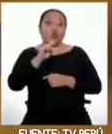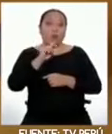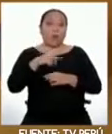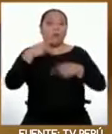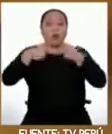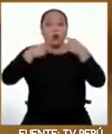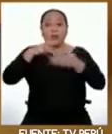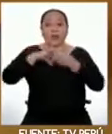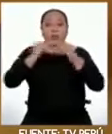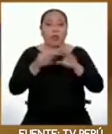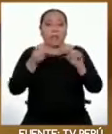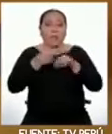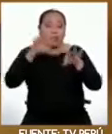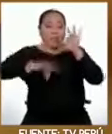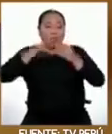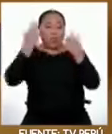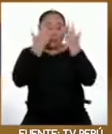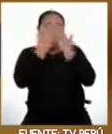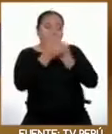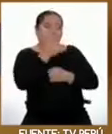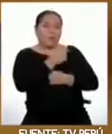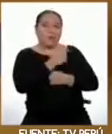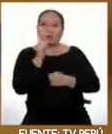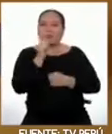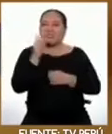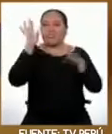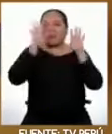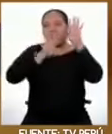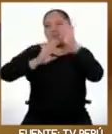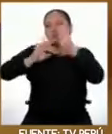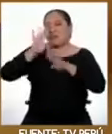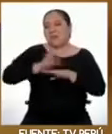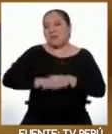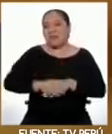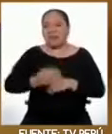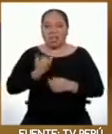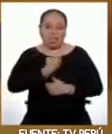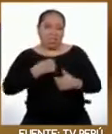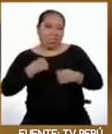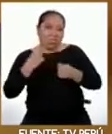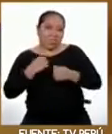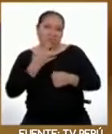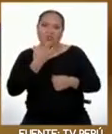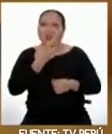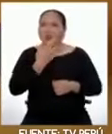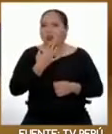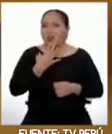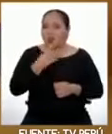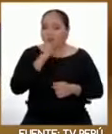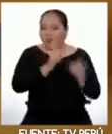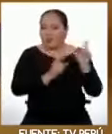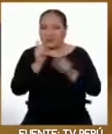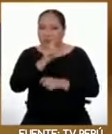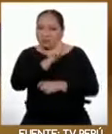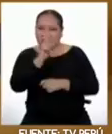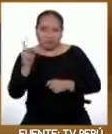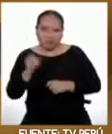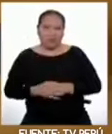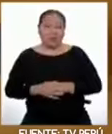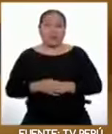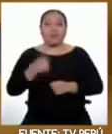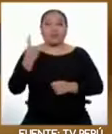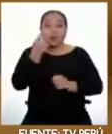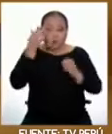si hacemos teatro para sombras, no habrá que preocuparse mucho en el diseño o los colores de los personajes,